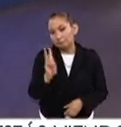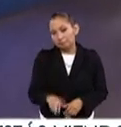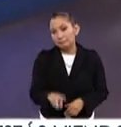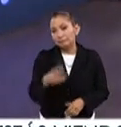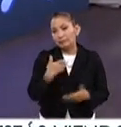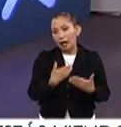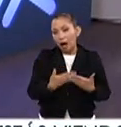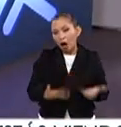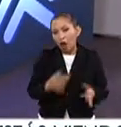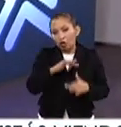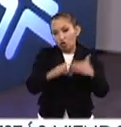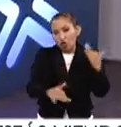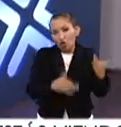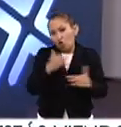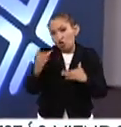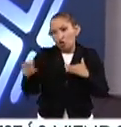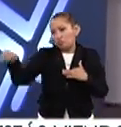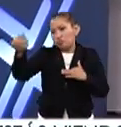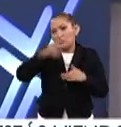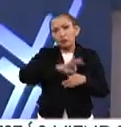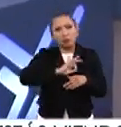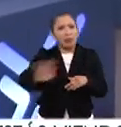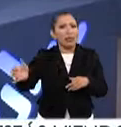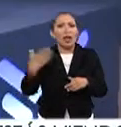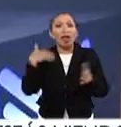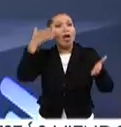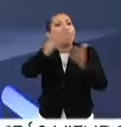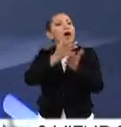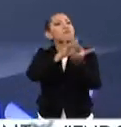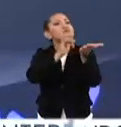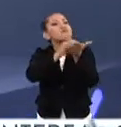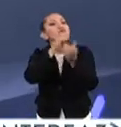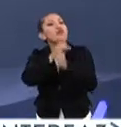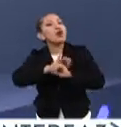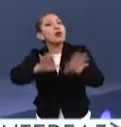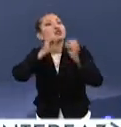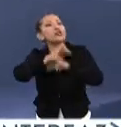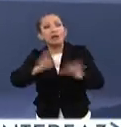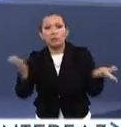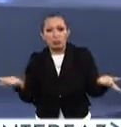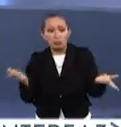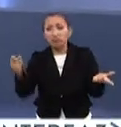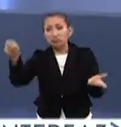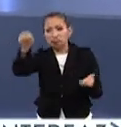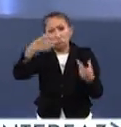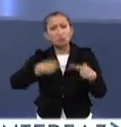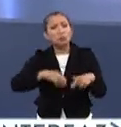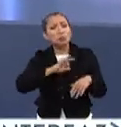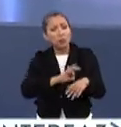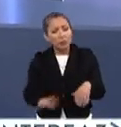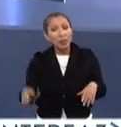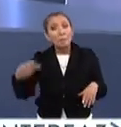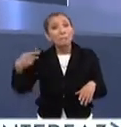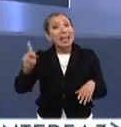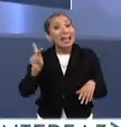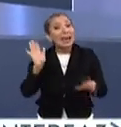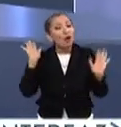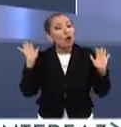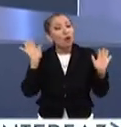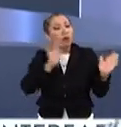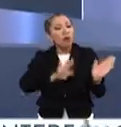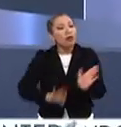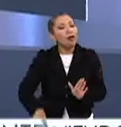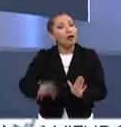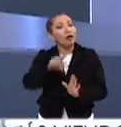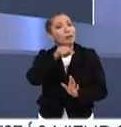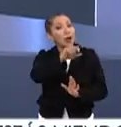Efectivamente, ahora en teoría todo el mundo puede ser un reportero, puede ser un informador, pero en realidad, pues sí, técnicamente lo